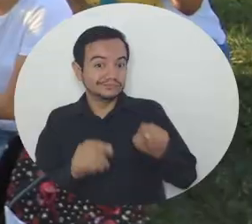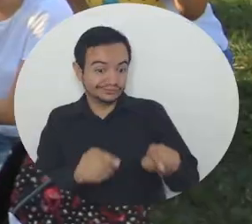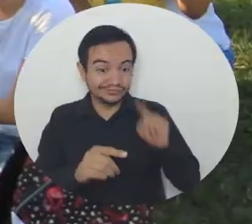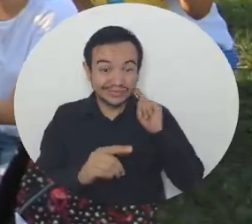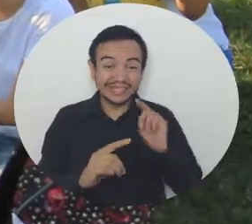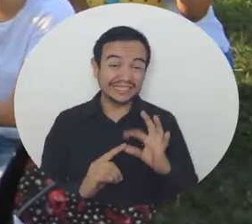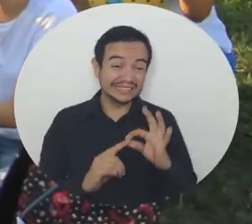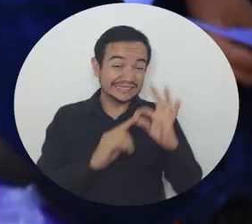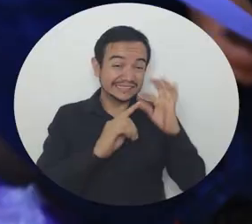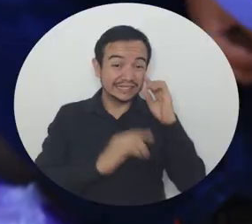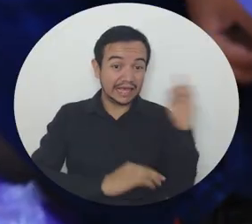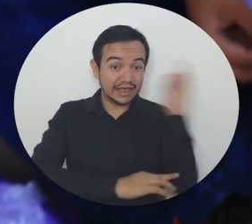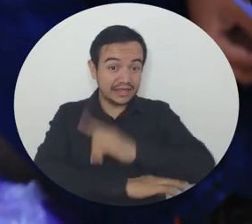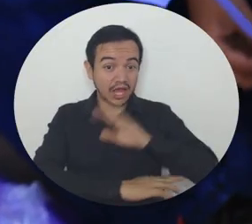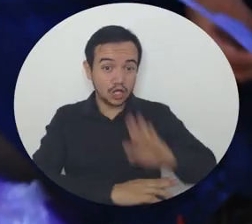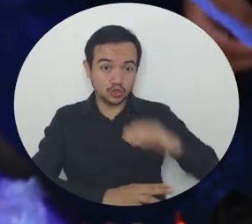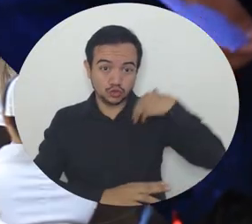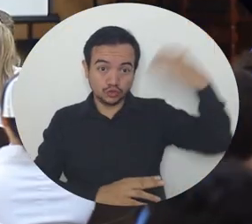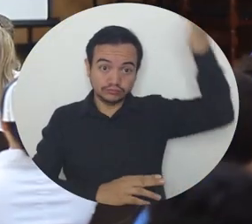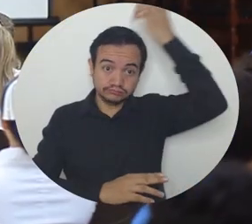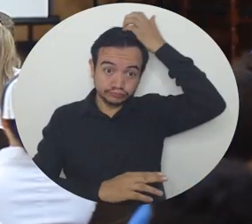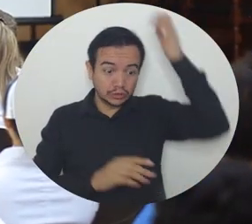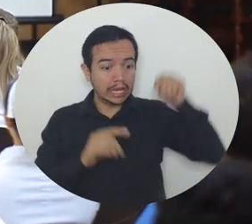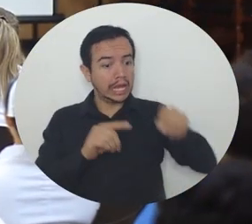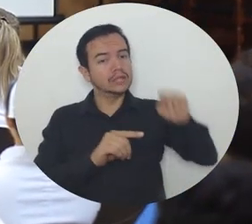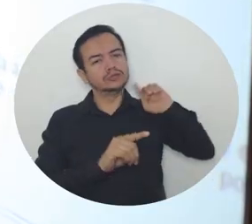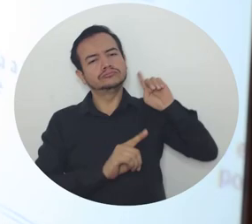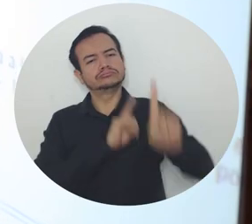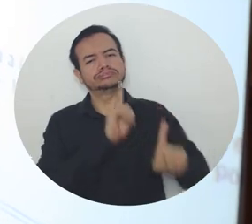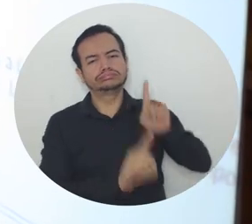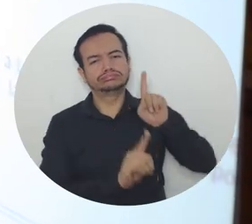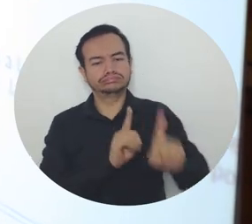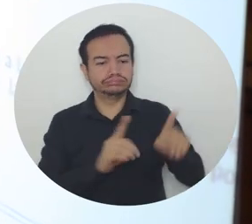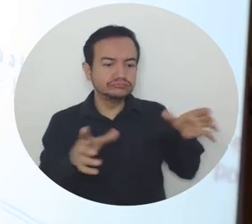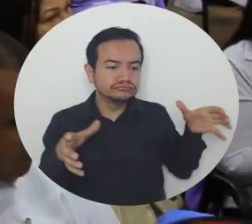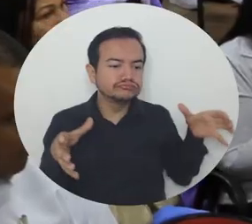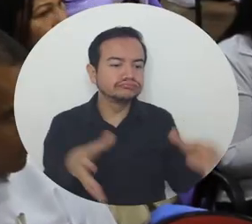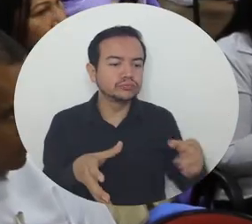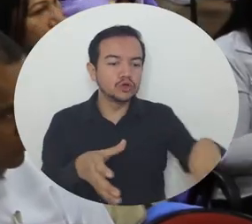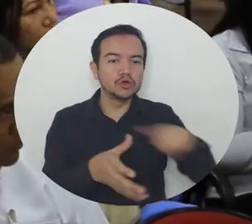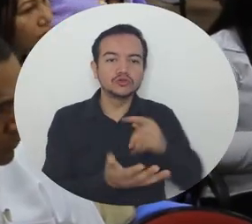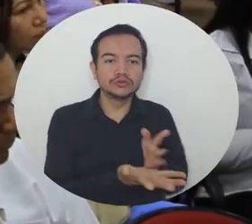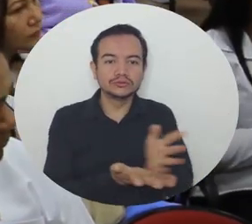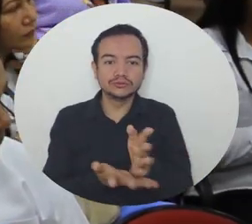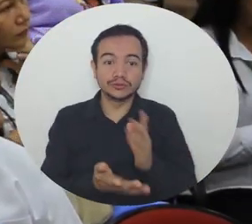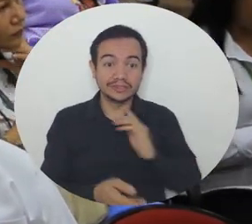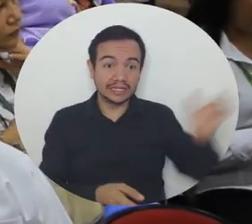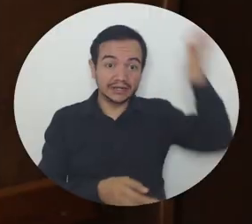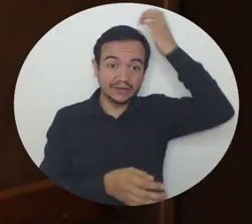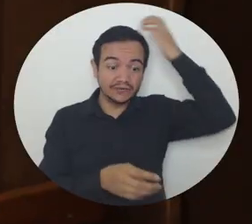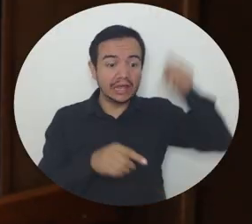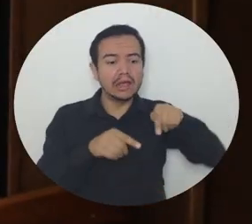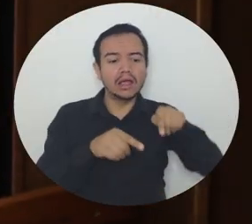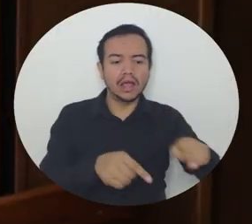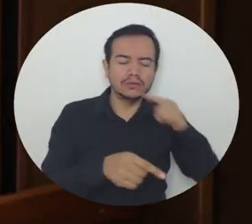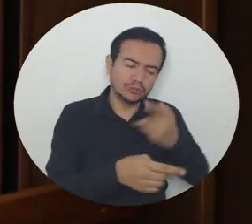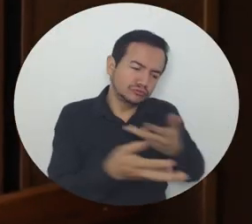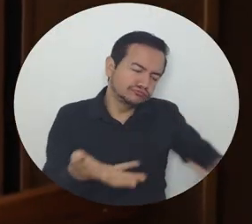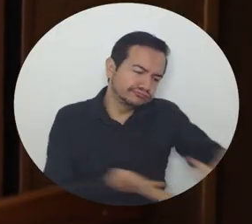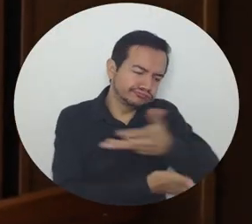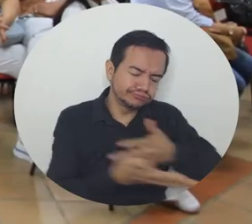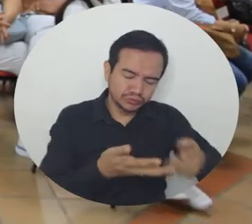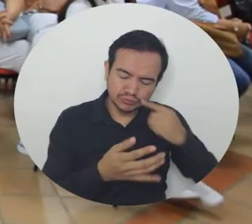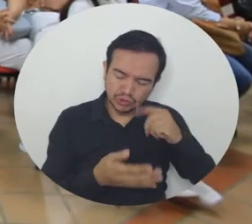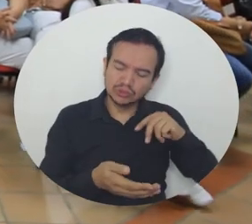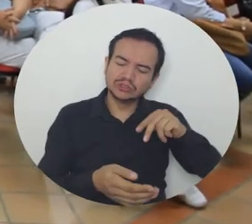Para fomentar la unidad y el sentido de pertenencia por la profesión, el programa de enfermería de la Universidad del Magdalena conmemoró su efeméride